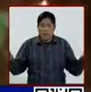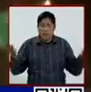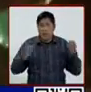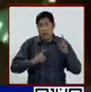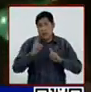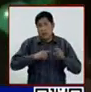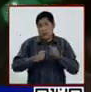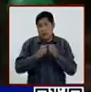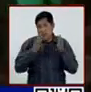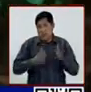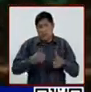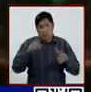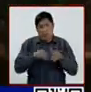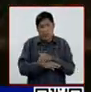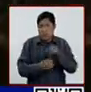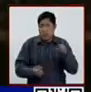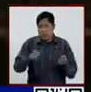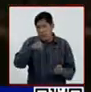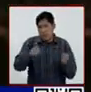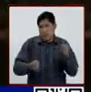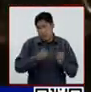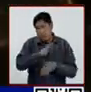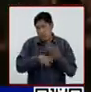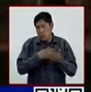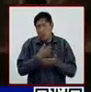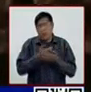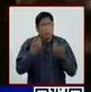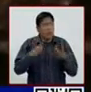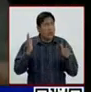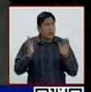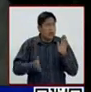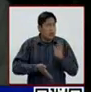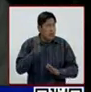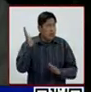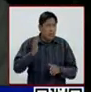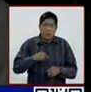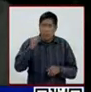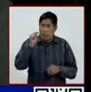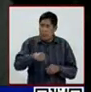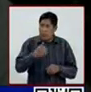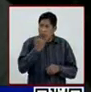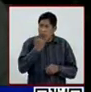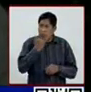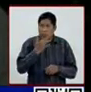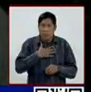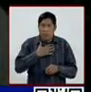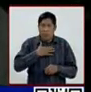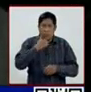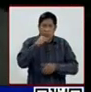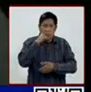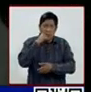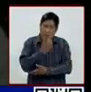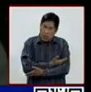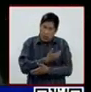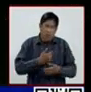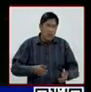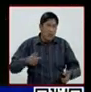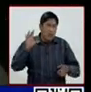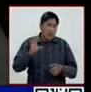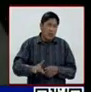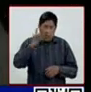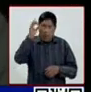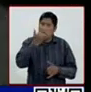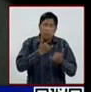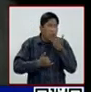sus compañeros había entrado dentro del auto todo digamos no ya cuando Hemos salido entonces hay amigas lo me encontré hija de